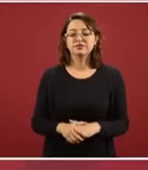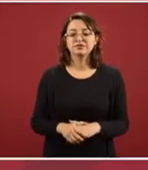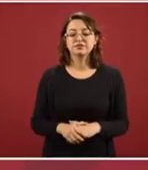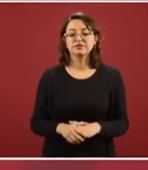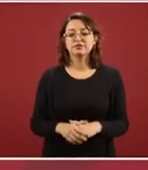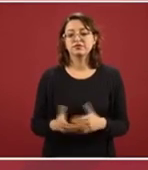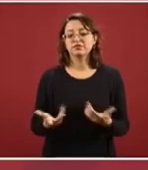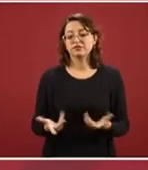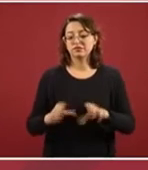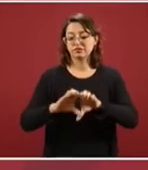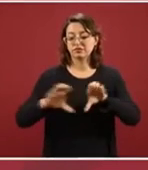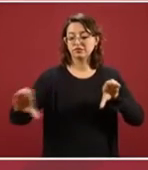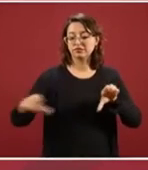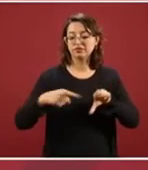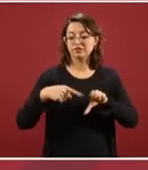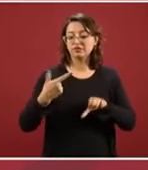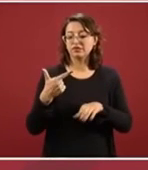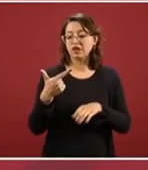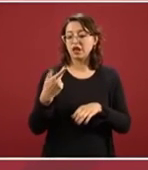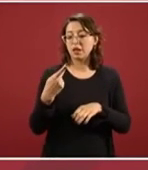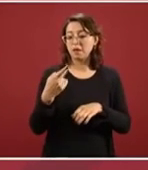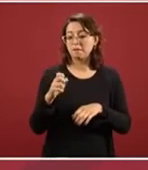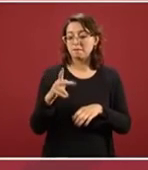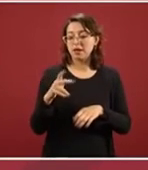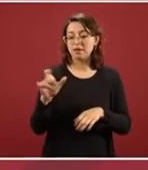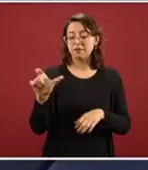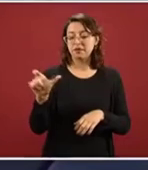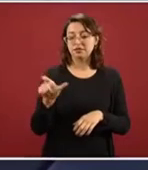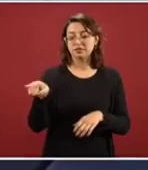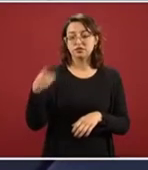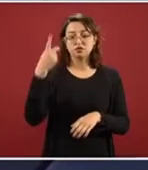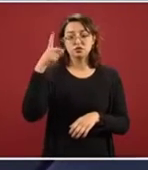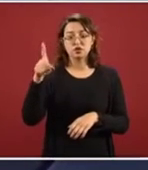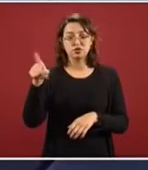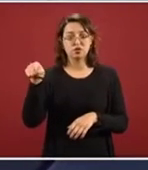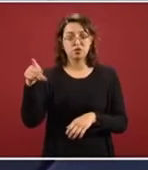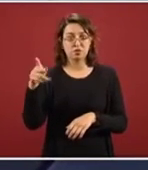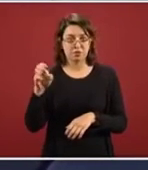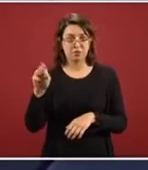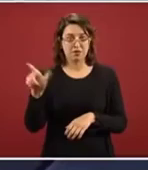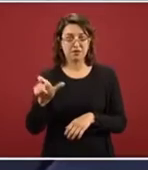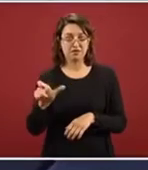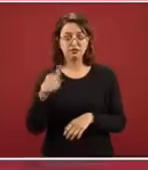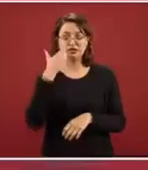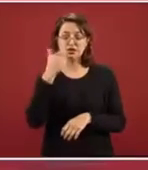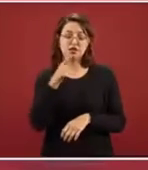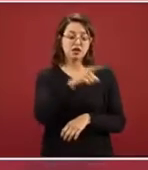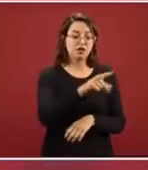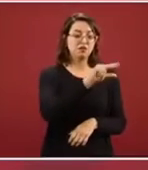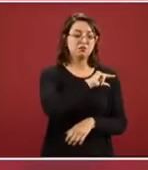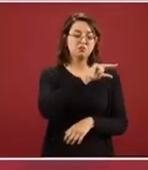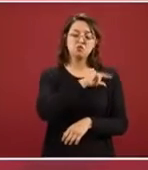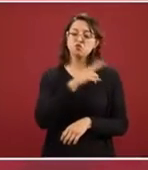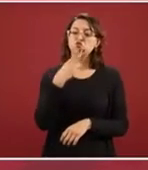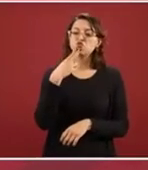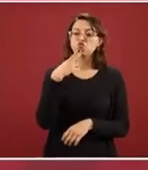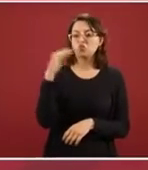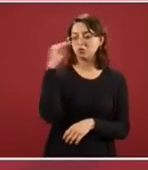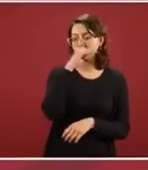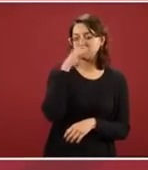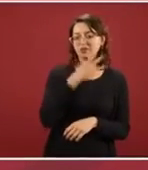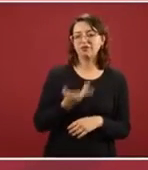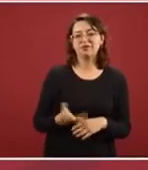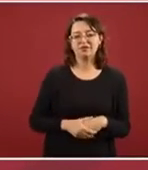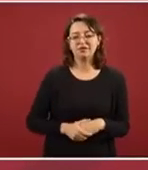los ductos de Pemex, ¿sí?, los usara la iniciativa privada, por ejemplo. O